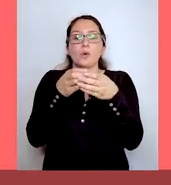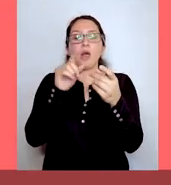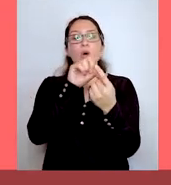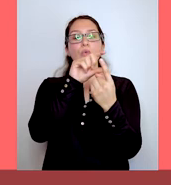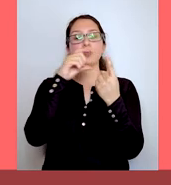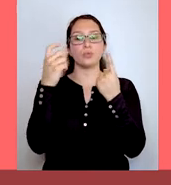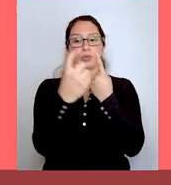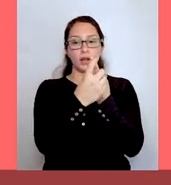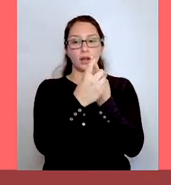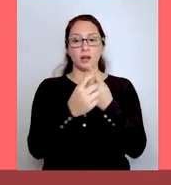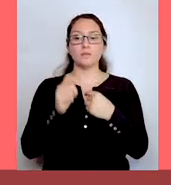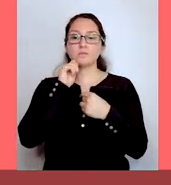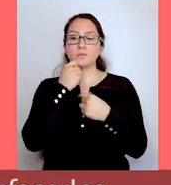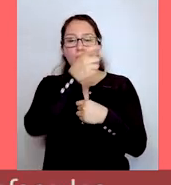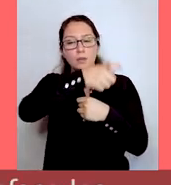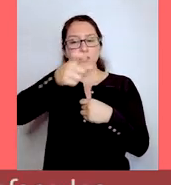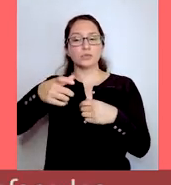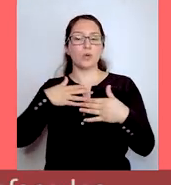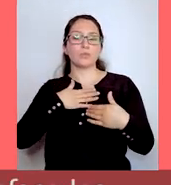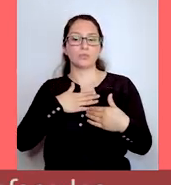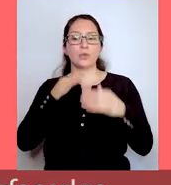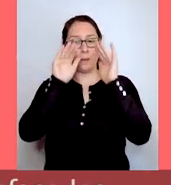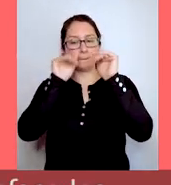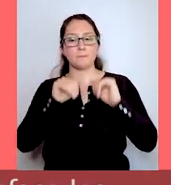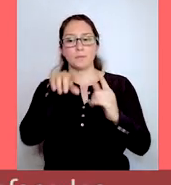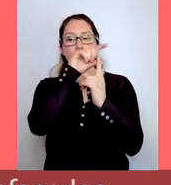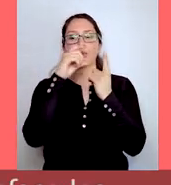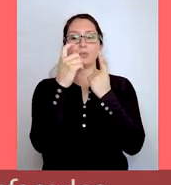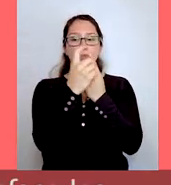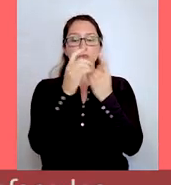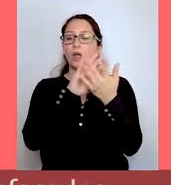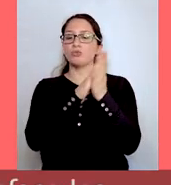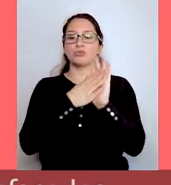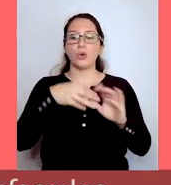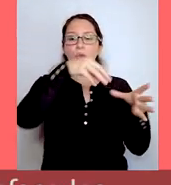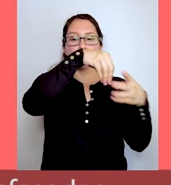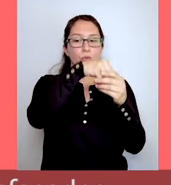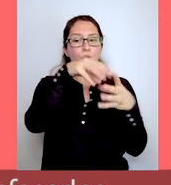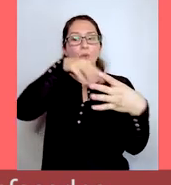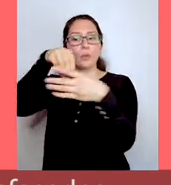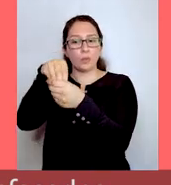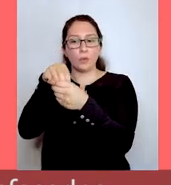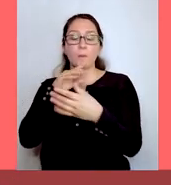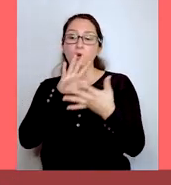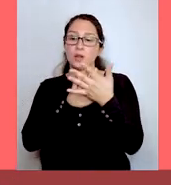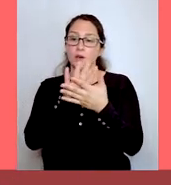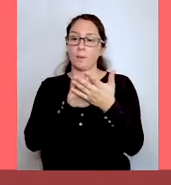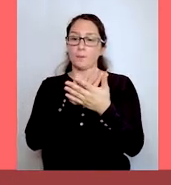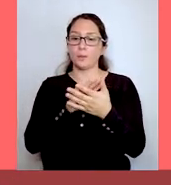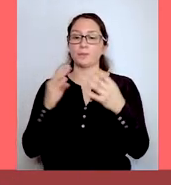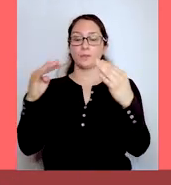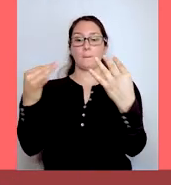comunidades culturales, que están formadas por personas que comparten intereses culturales determinados y se agrupan para satisfacerlos.